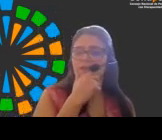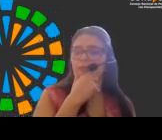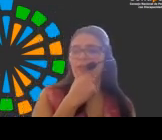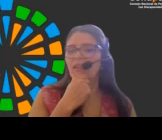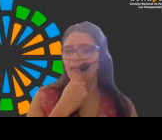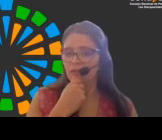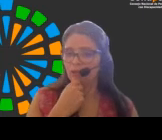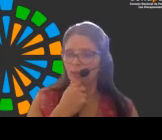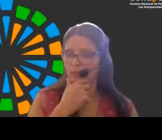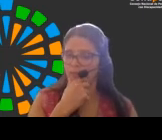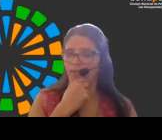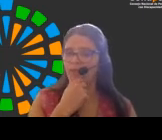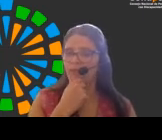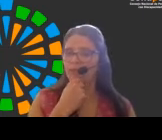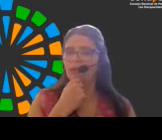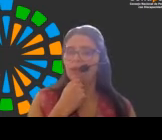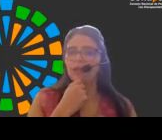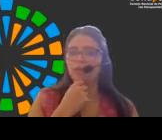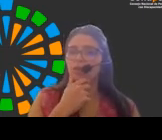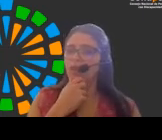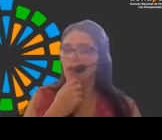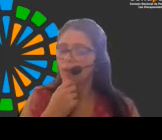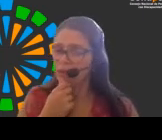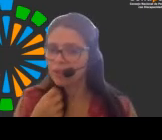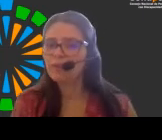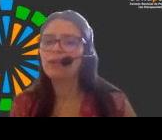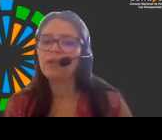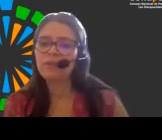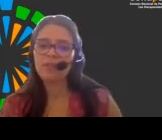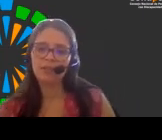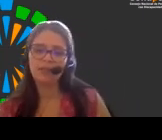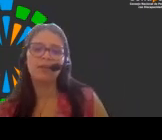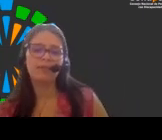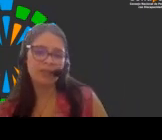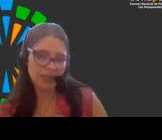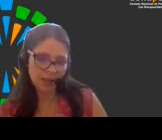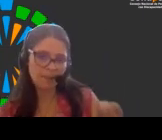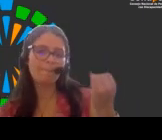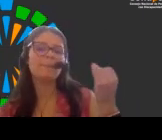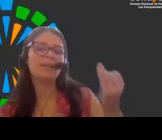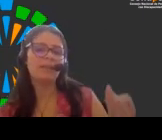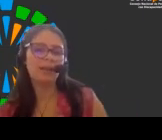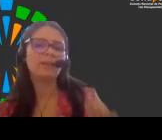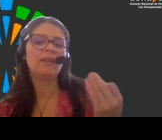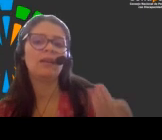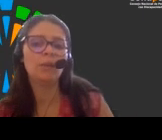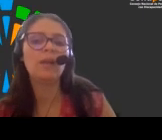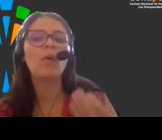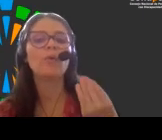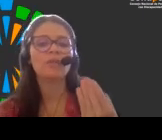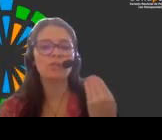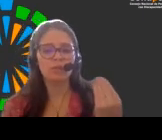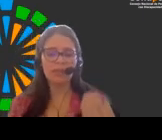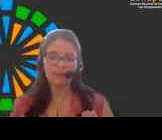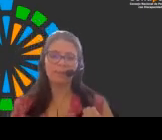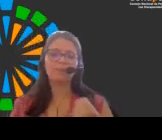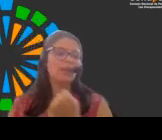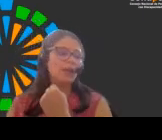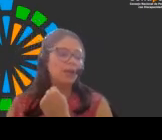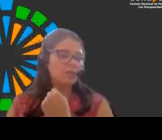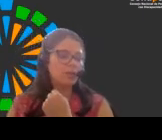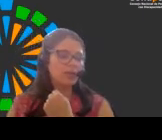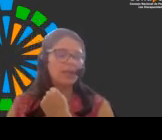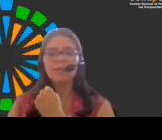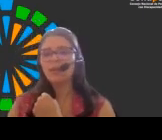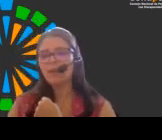a ver qué es una interacción verdad yo tengo que tener una deficiencia física mental intelectual o sensorial